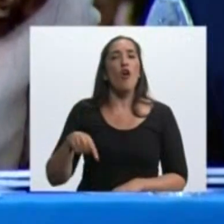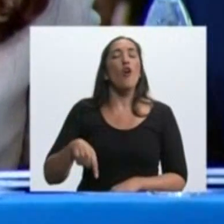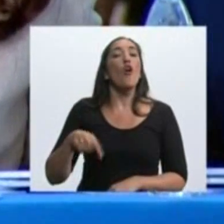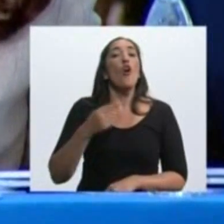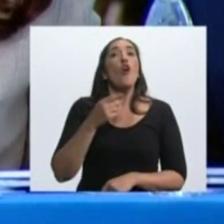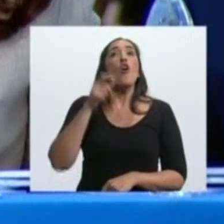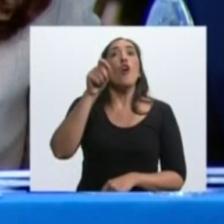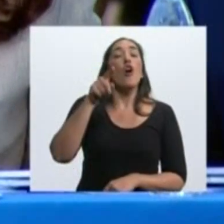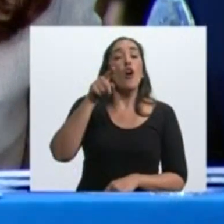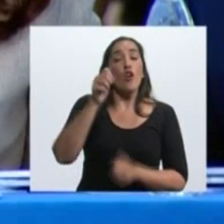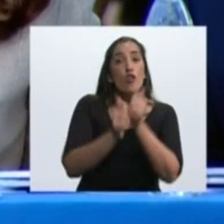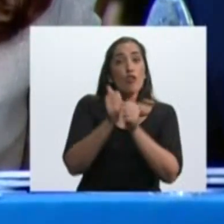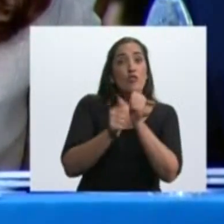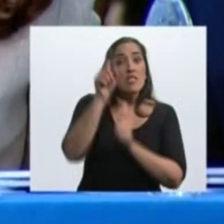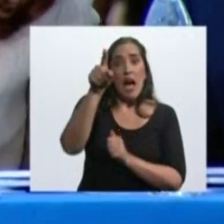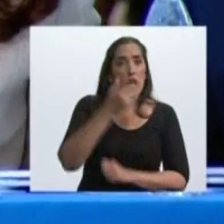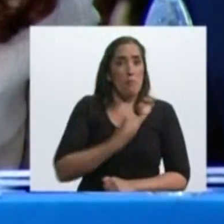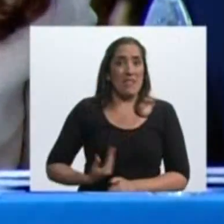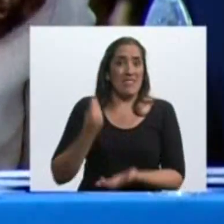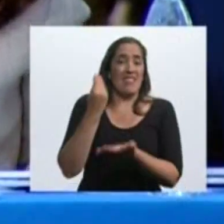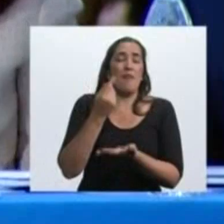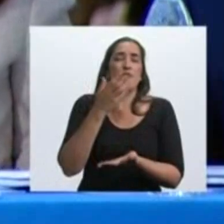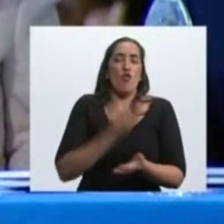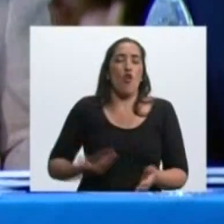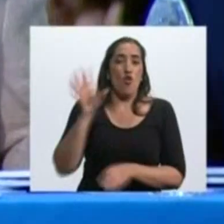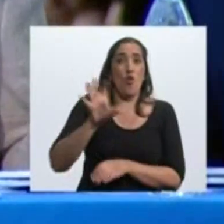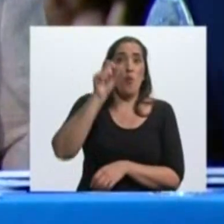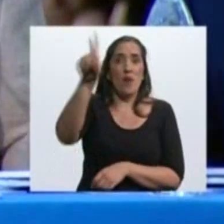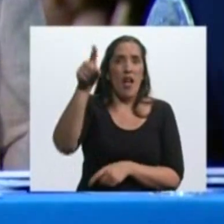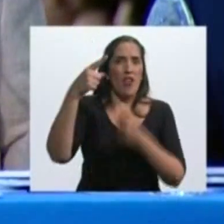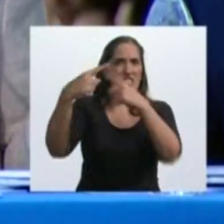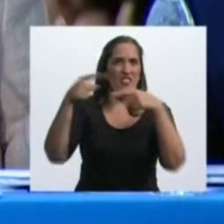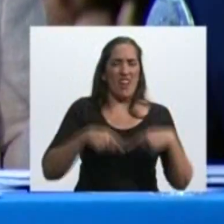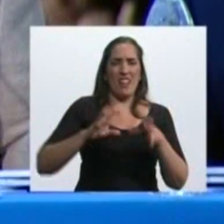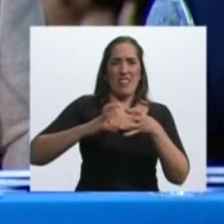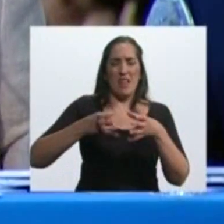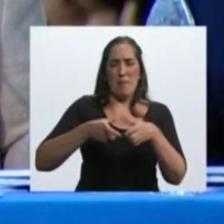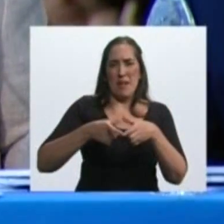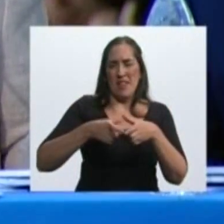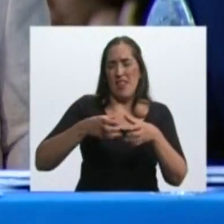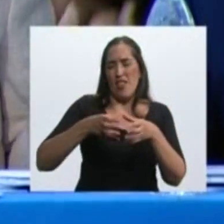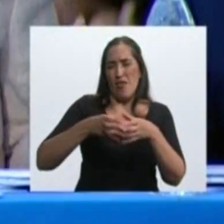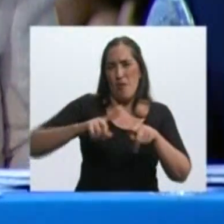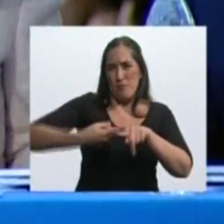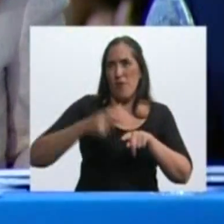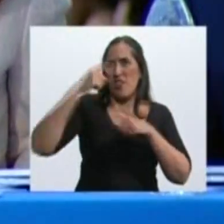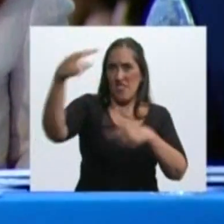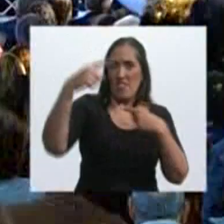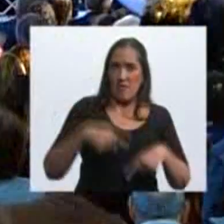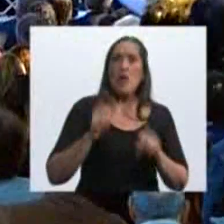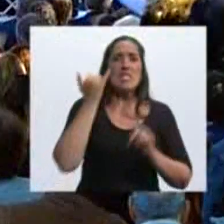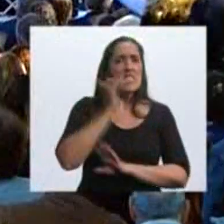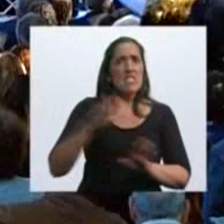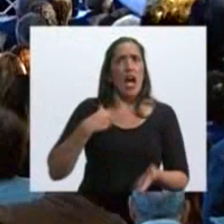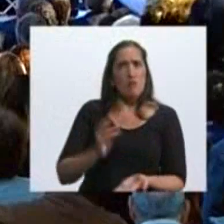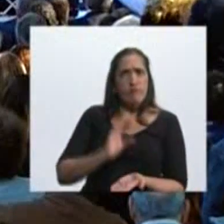no es gobernada por nuestro movimiento, y sin embargo hemos entregado a la intendenta de Rosario ya un adelanto de